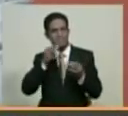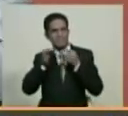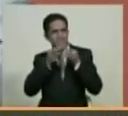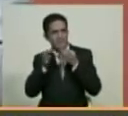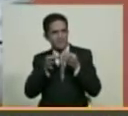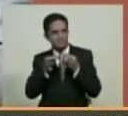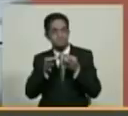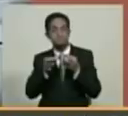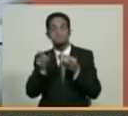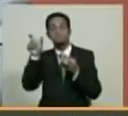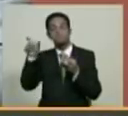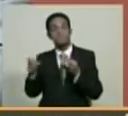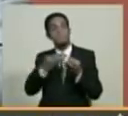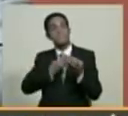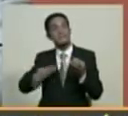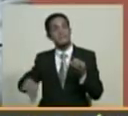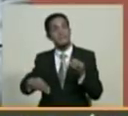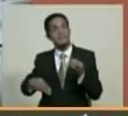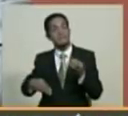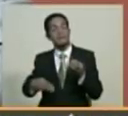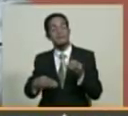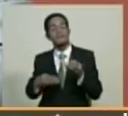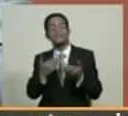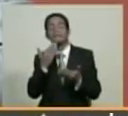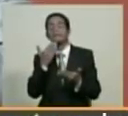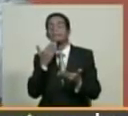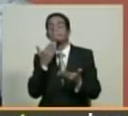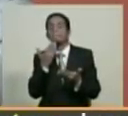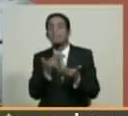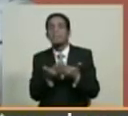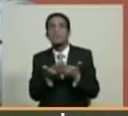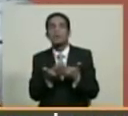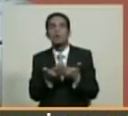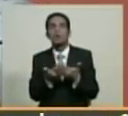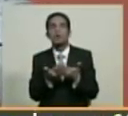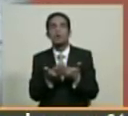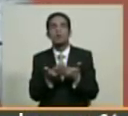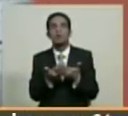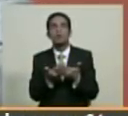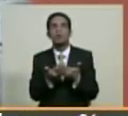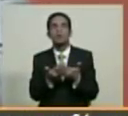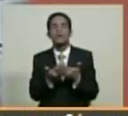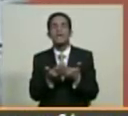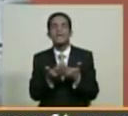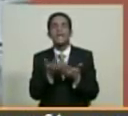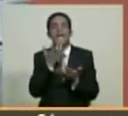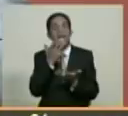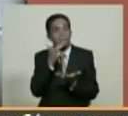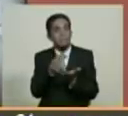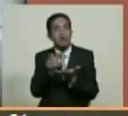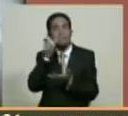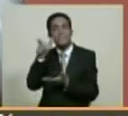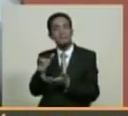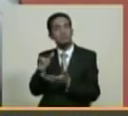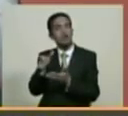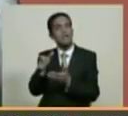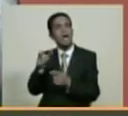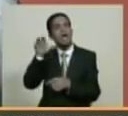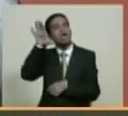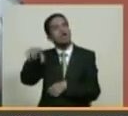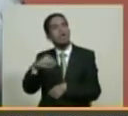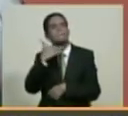Maduro ordenó la liberación absoluta y total de todos los aranceles de importación para que estas